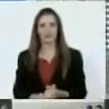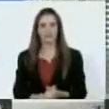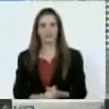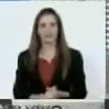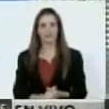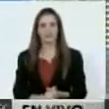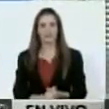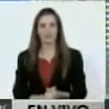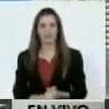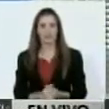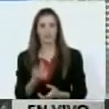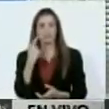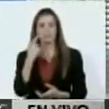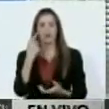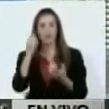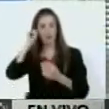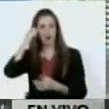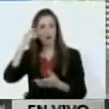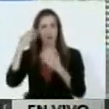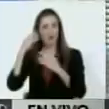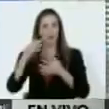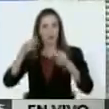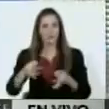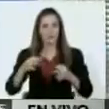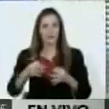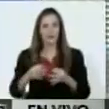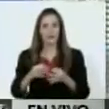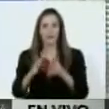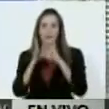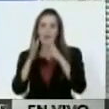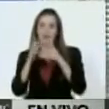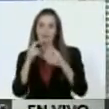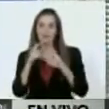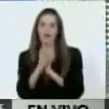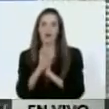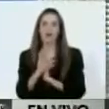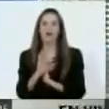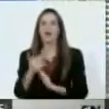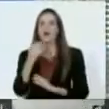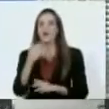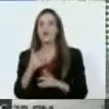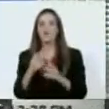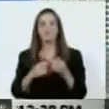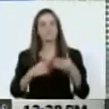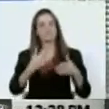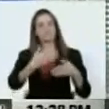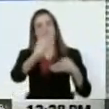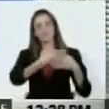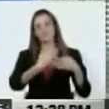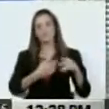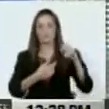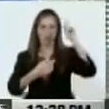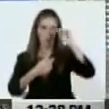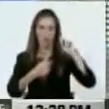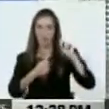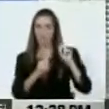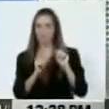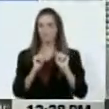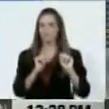Inclusive, ustedes deben acordarse, había oficiales le daban la instrucción que en la parte de atrás del vidrio del carro pusieran la gorra para que no lo pararan en ningún